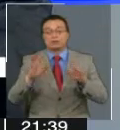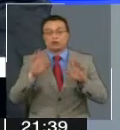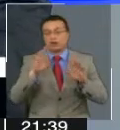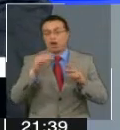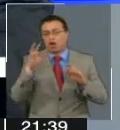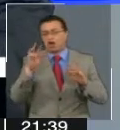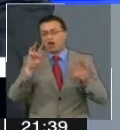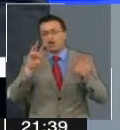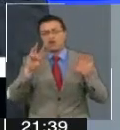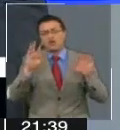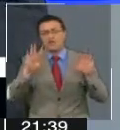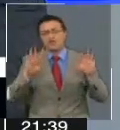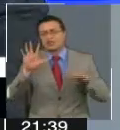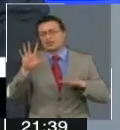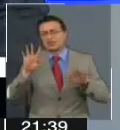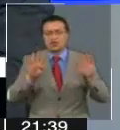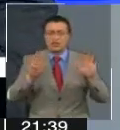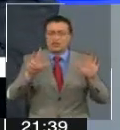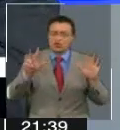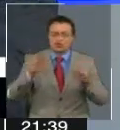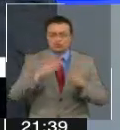hay dos dictámenes. Por ahí pueden serlo,